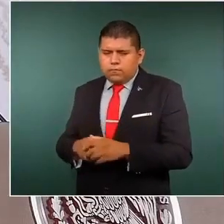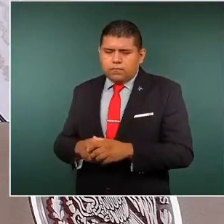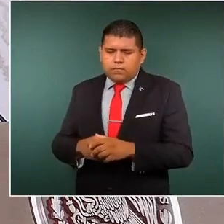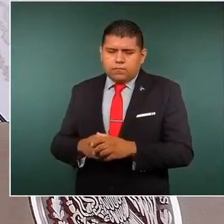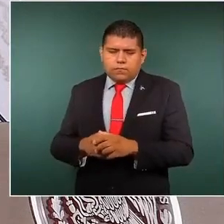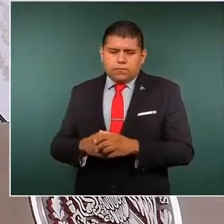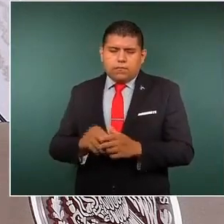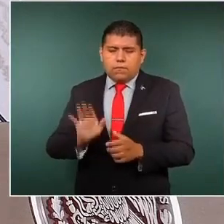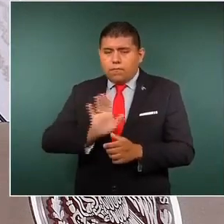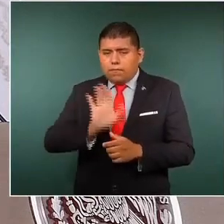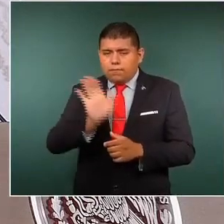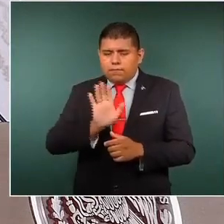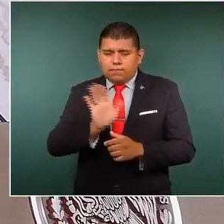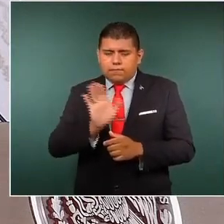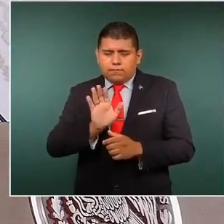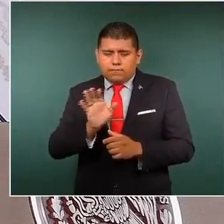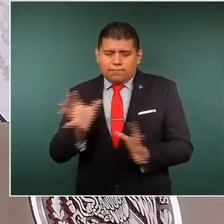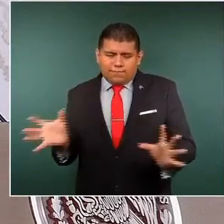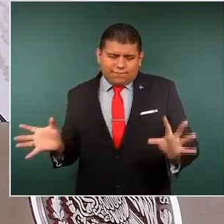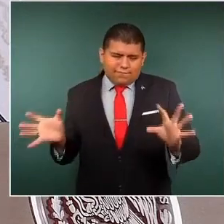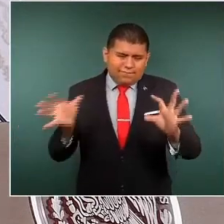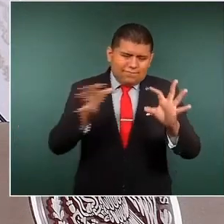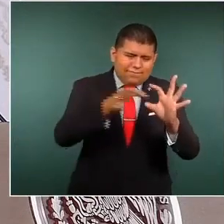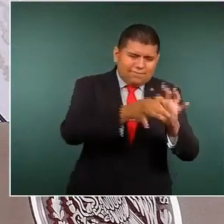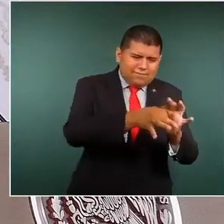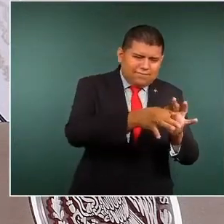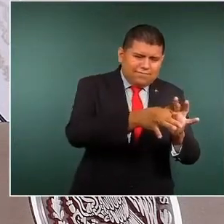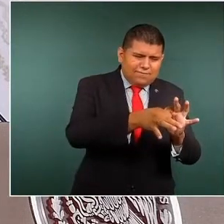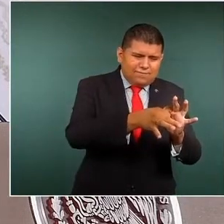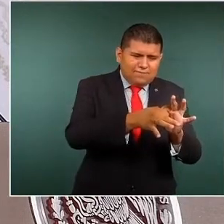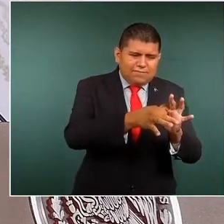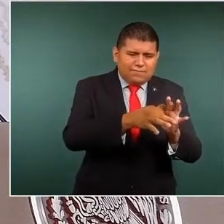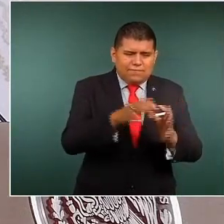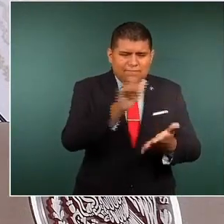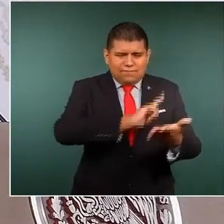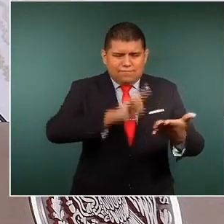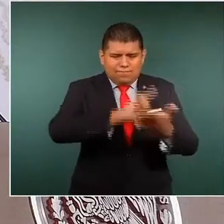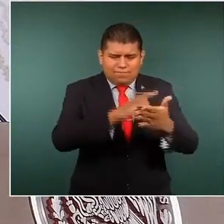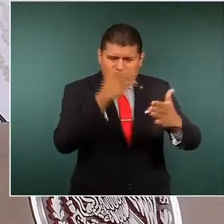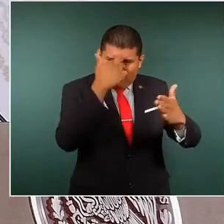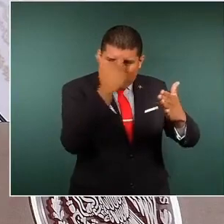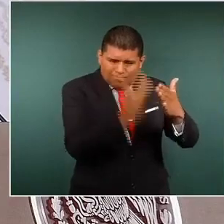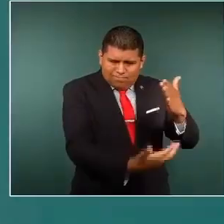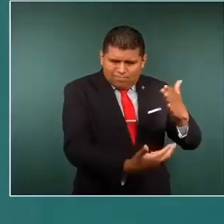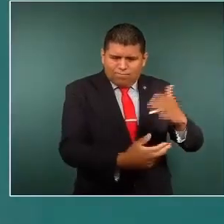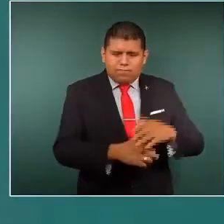involucrado en actividades ilícitas y